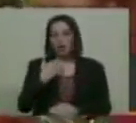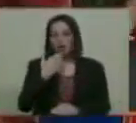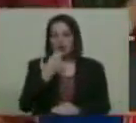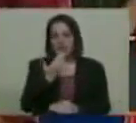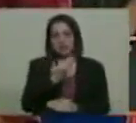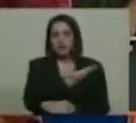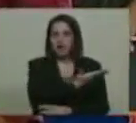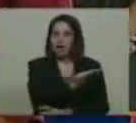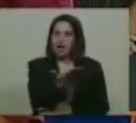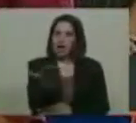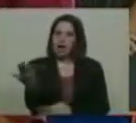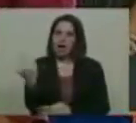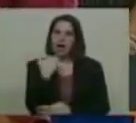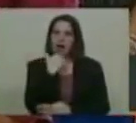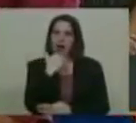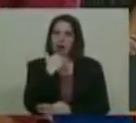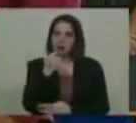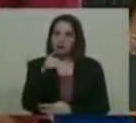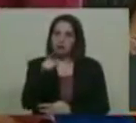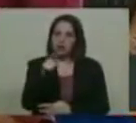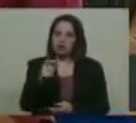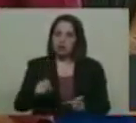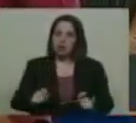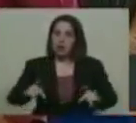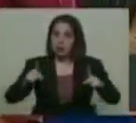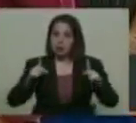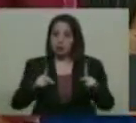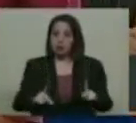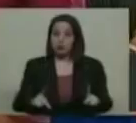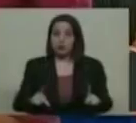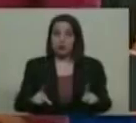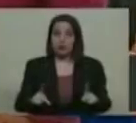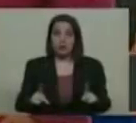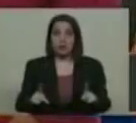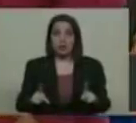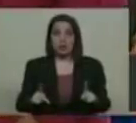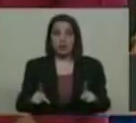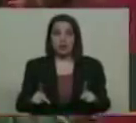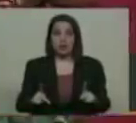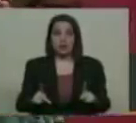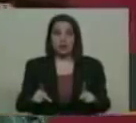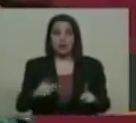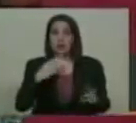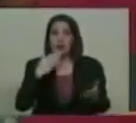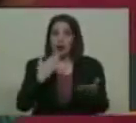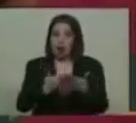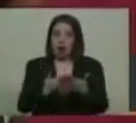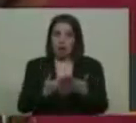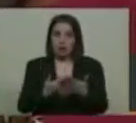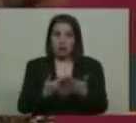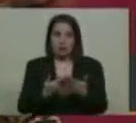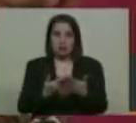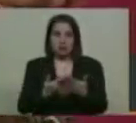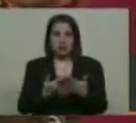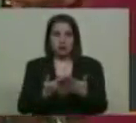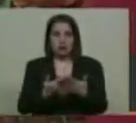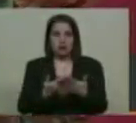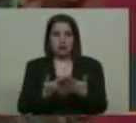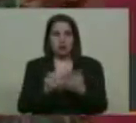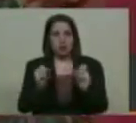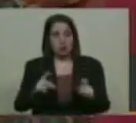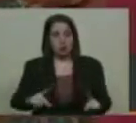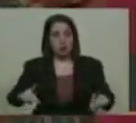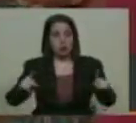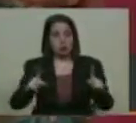algo, ya que usted me da esta oportunidad. Gracias por la